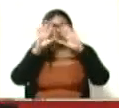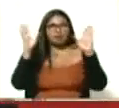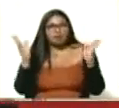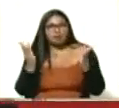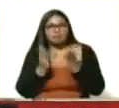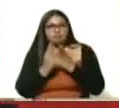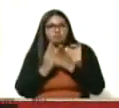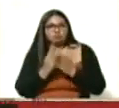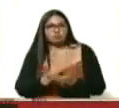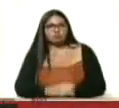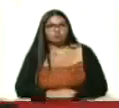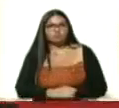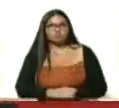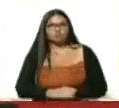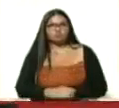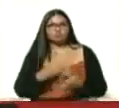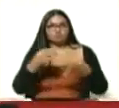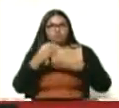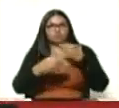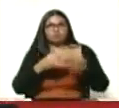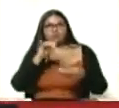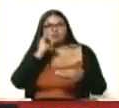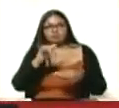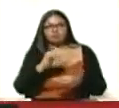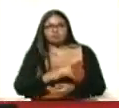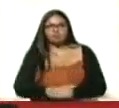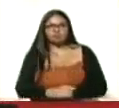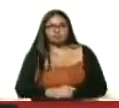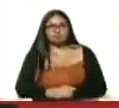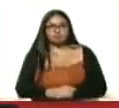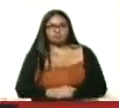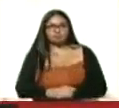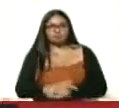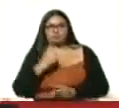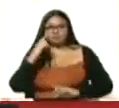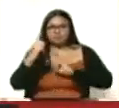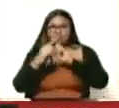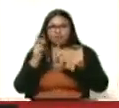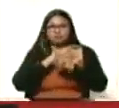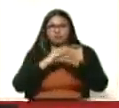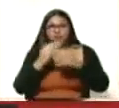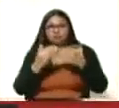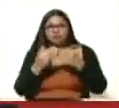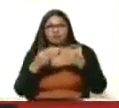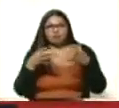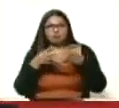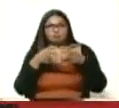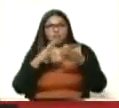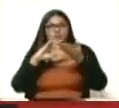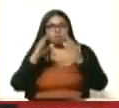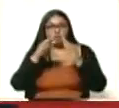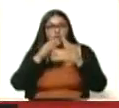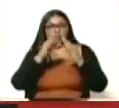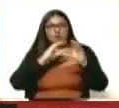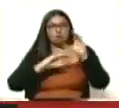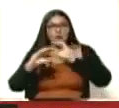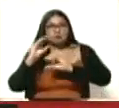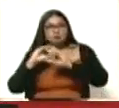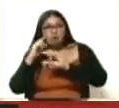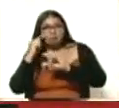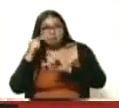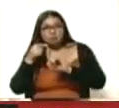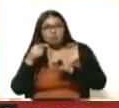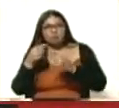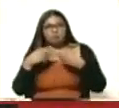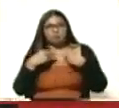está simplemente haciendo una denuncia y enfrentándonos a los poderes hegemónicos comunicacionales. Y esto